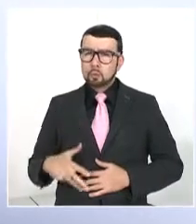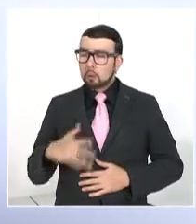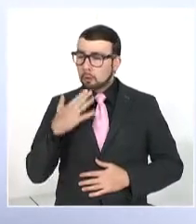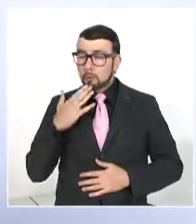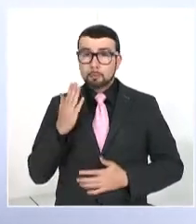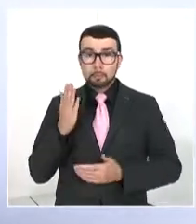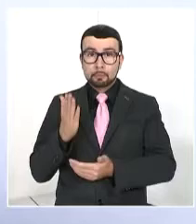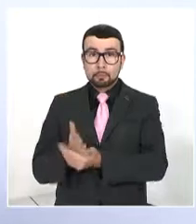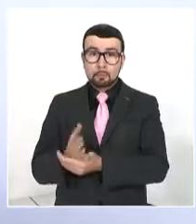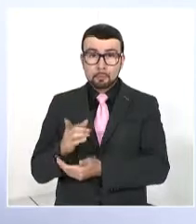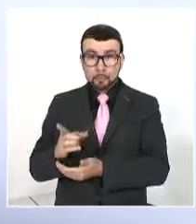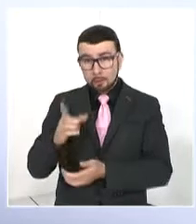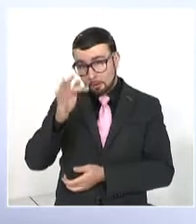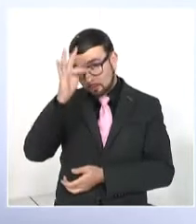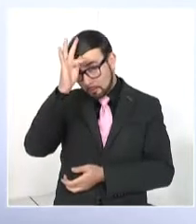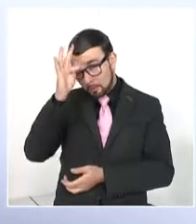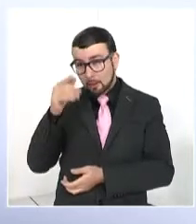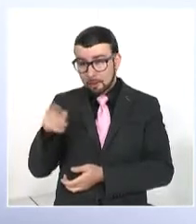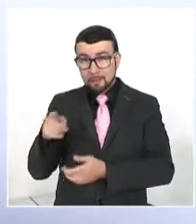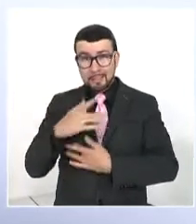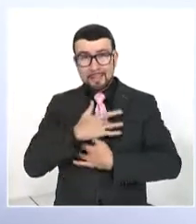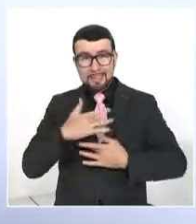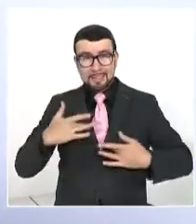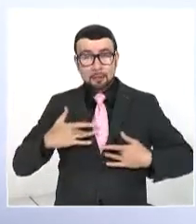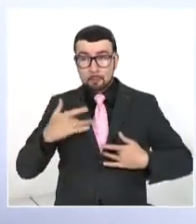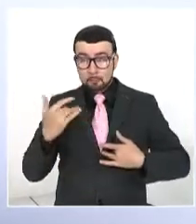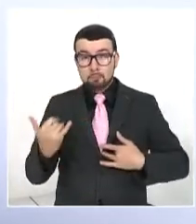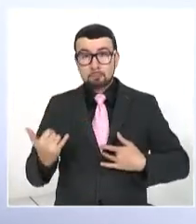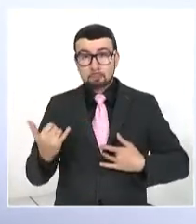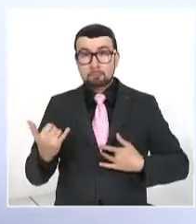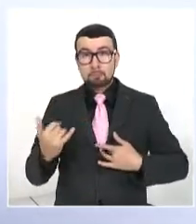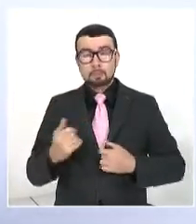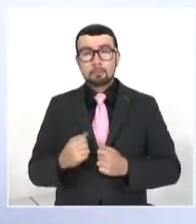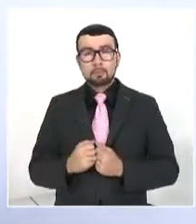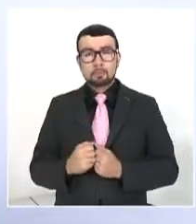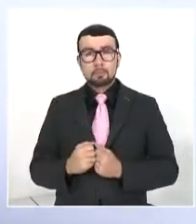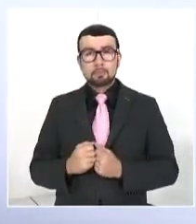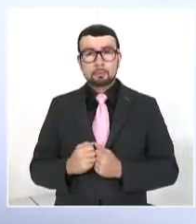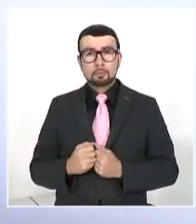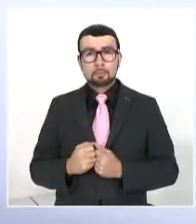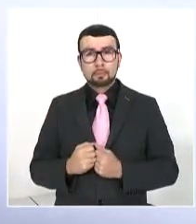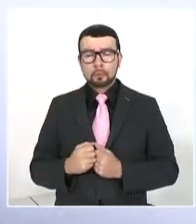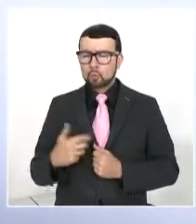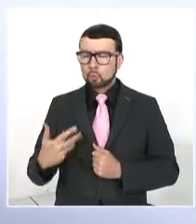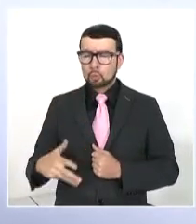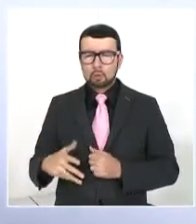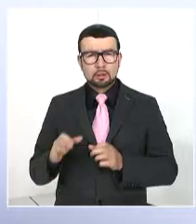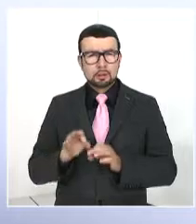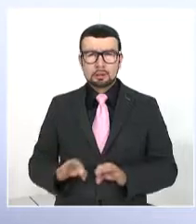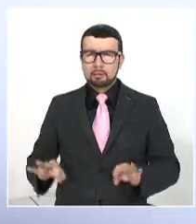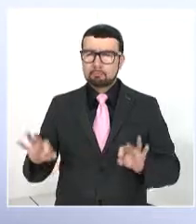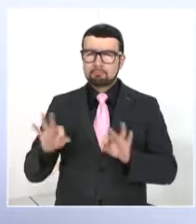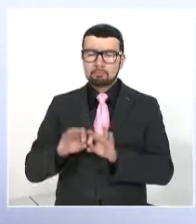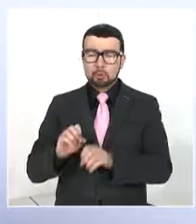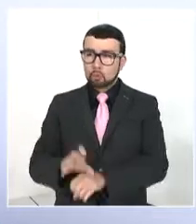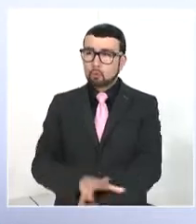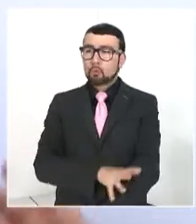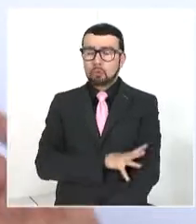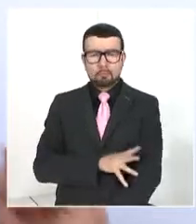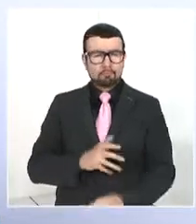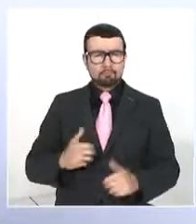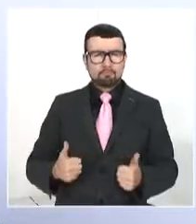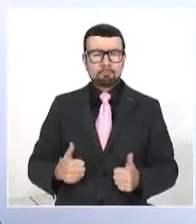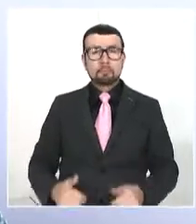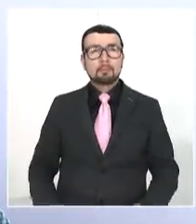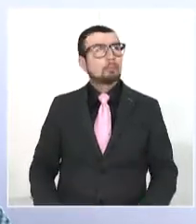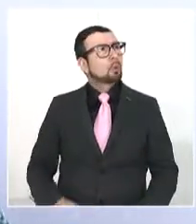clínica, eso, la salud, eso es impredecible, eso, bien. ¿Qué fue